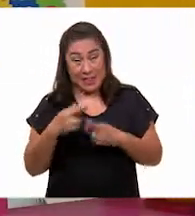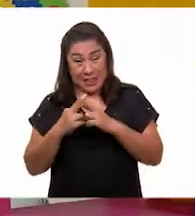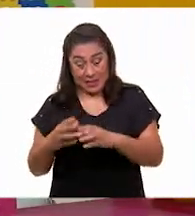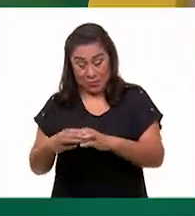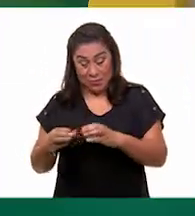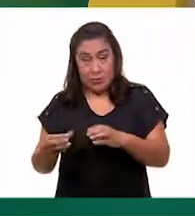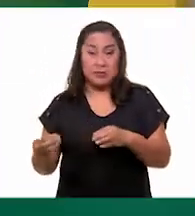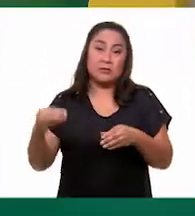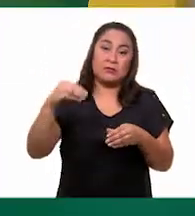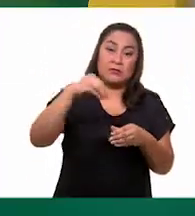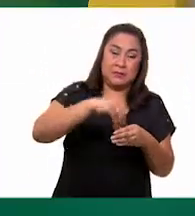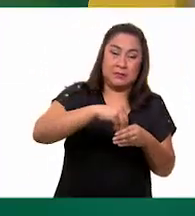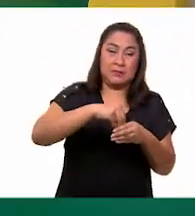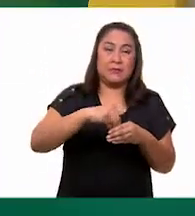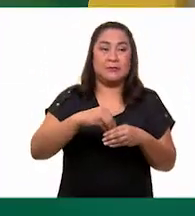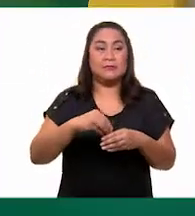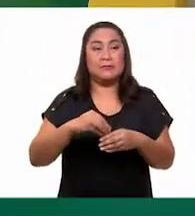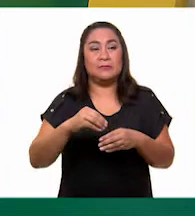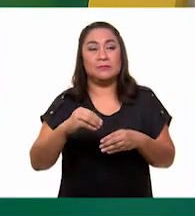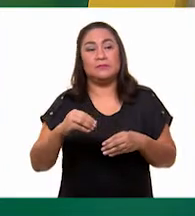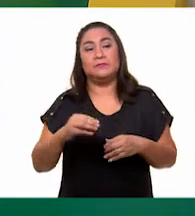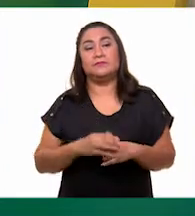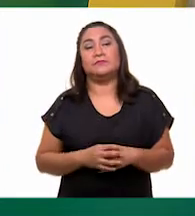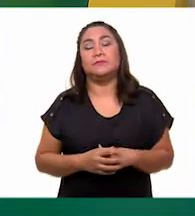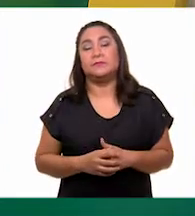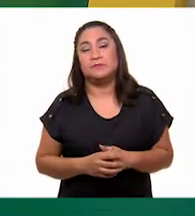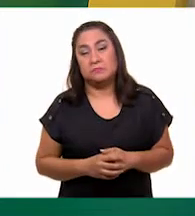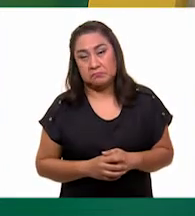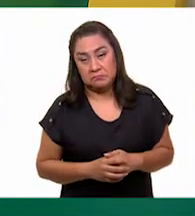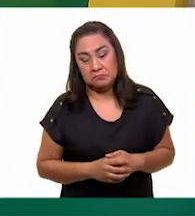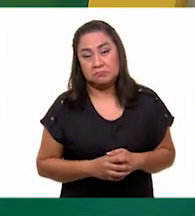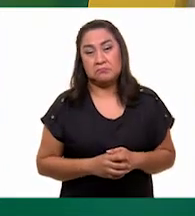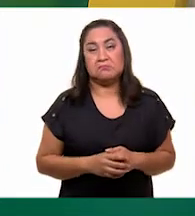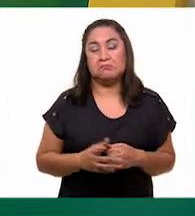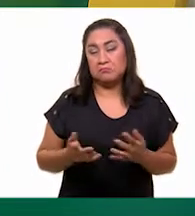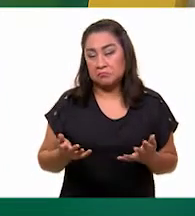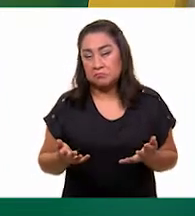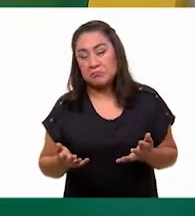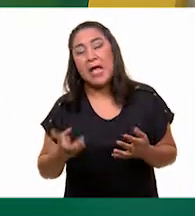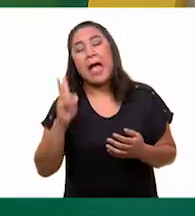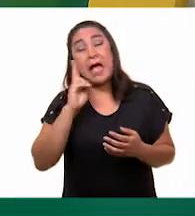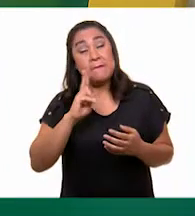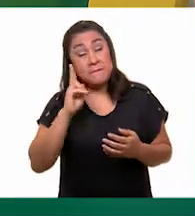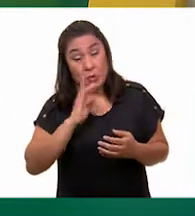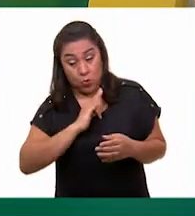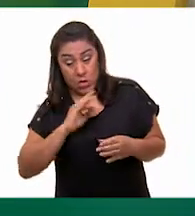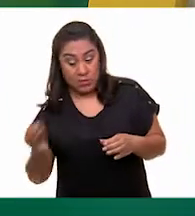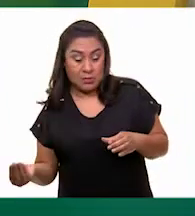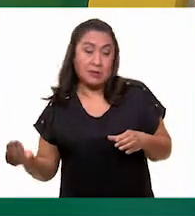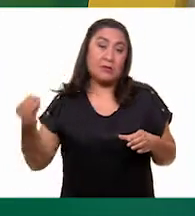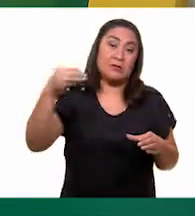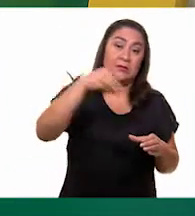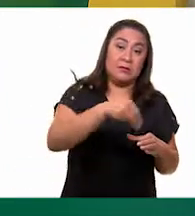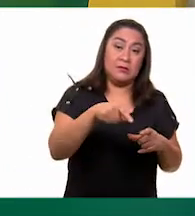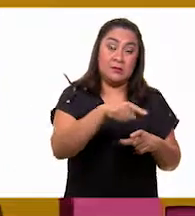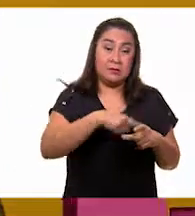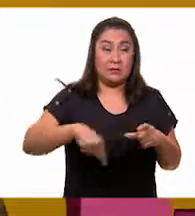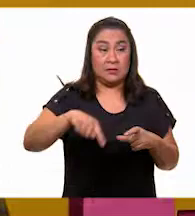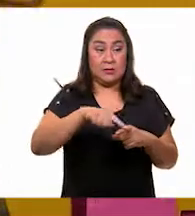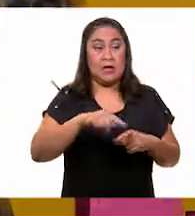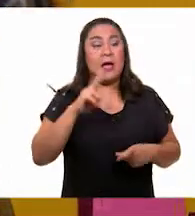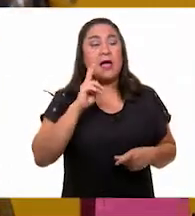recipiente, por lo favor. Lo trato de llenar. Sí. Trátalo de llenar. Pues yo creo que se va a llenar. Vamos a ver qué pasa. Y mucho